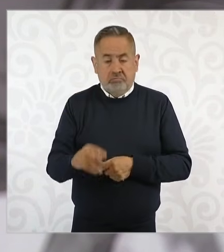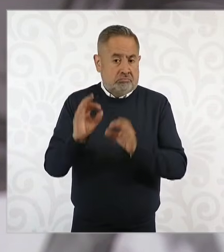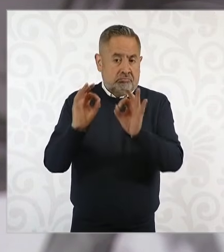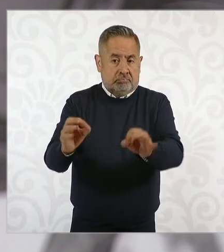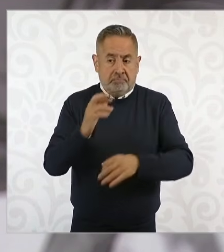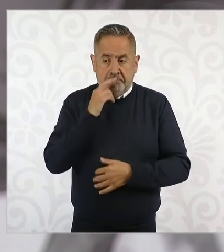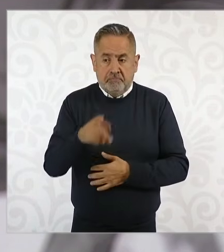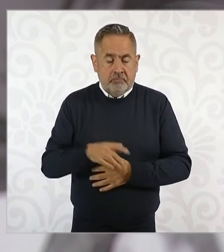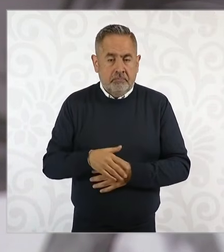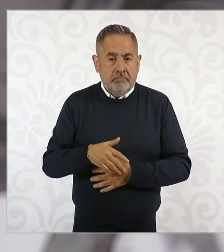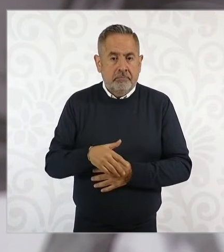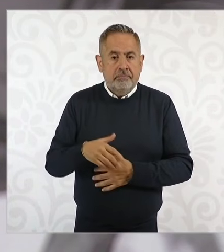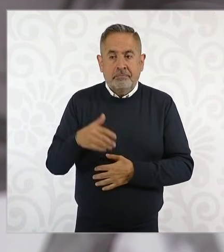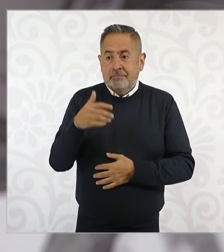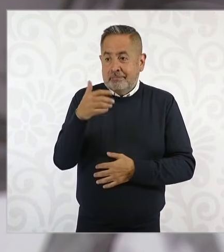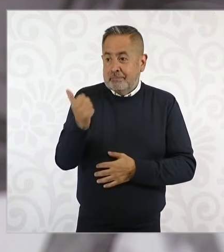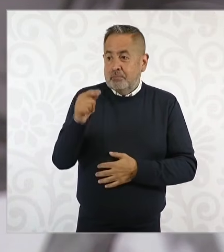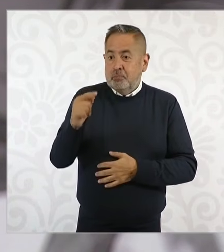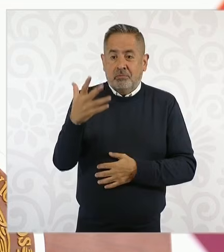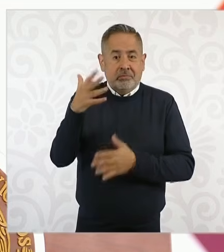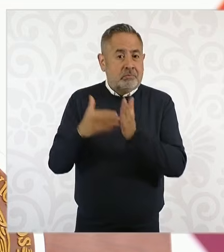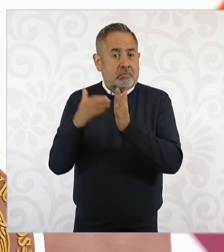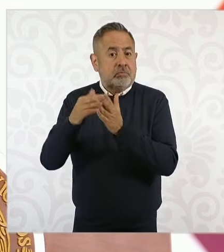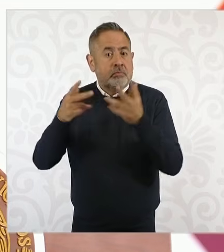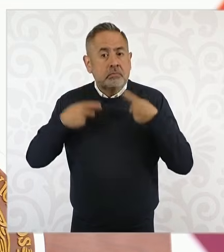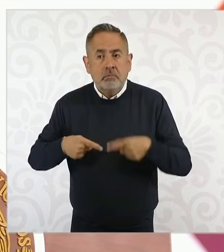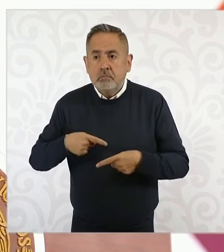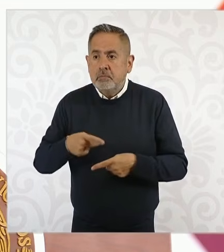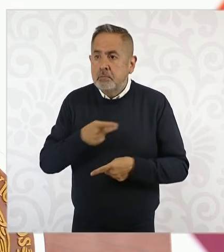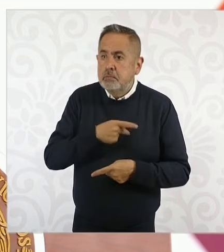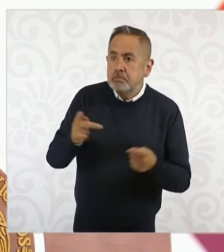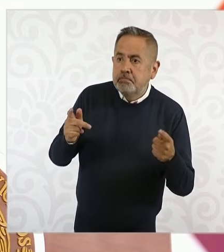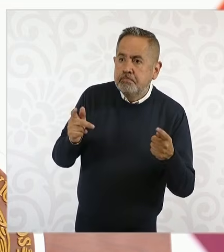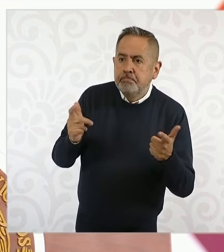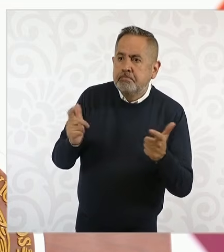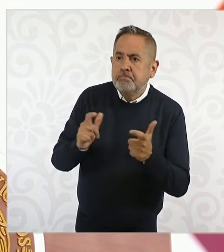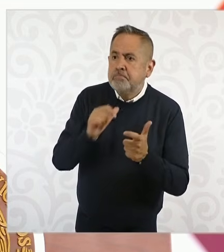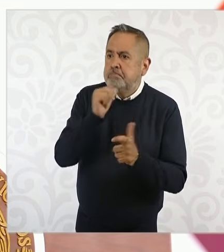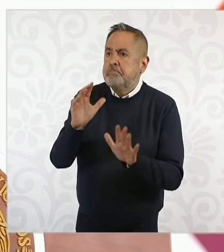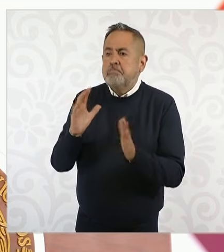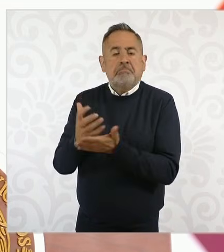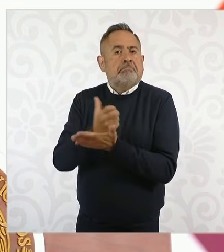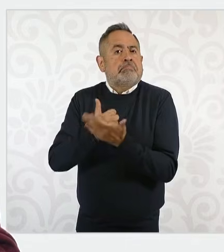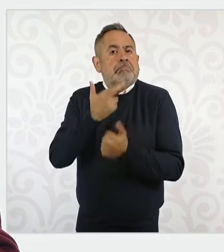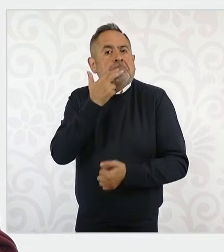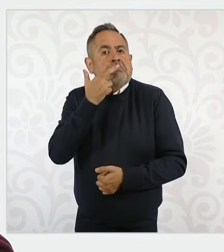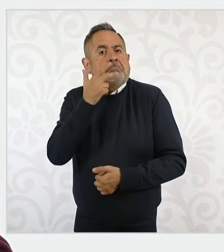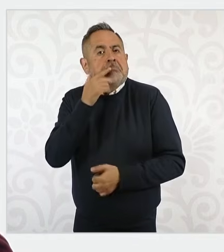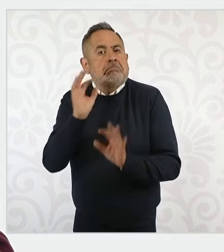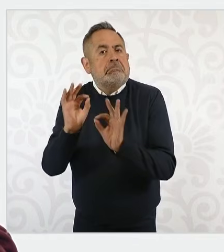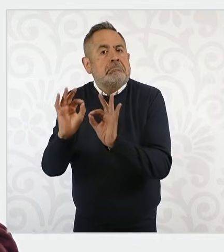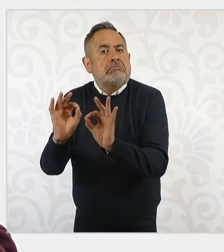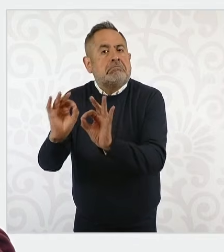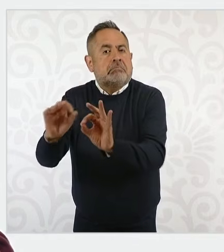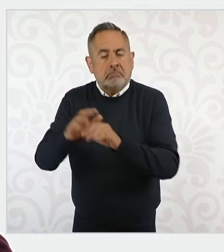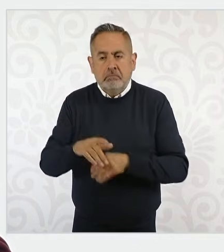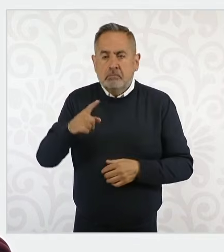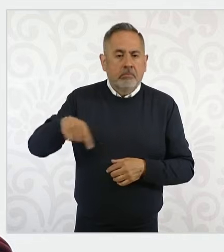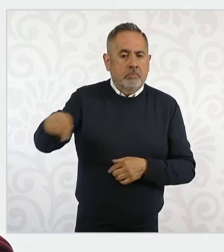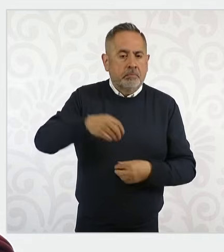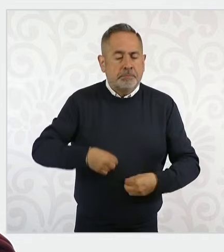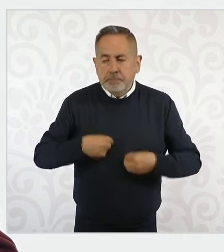años 13.5 millones de mexicanos salieron de la pobreza y sigue aumentando el salario mínimo, mejores condiciones de